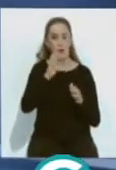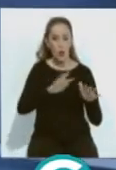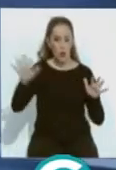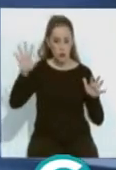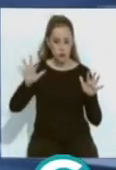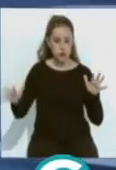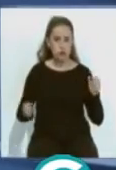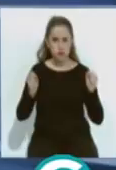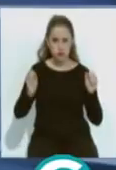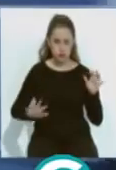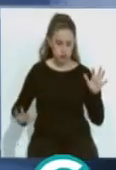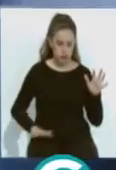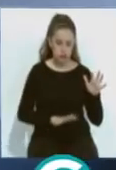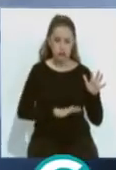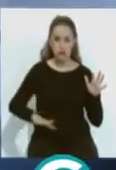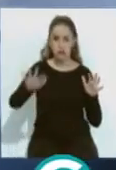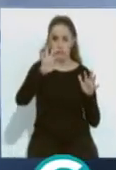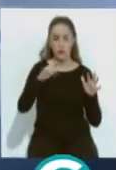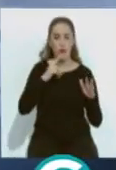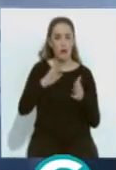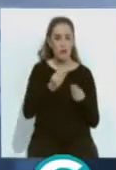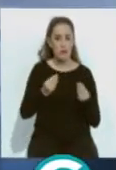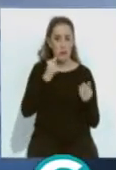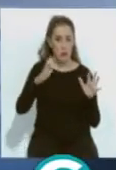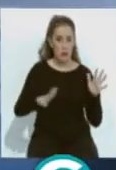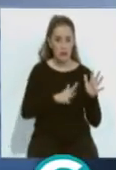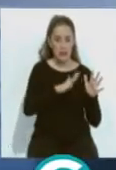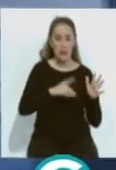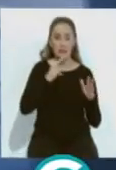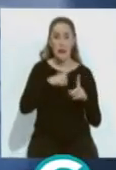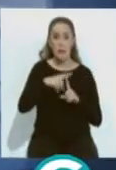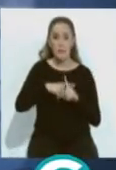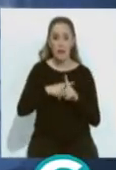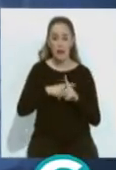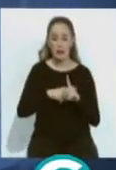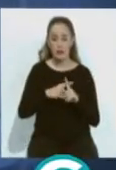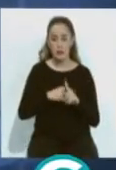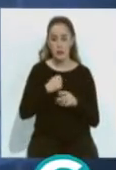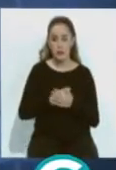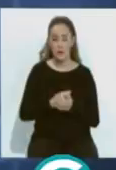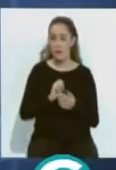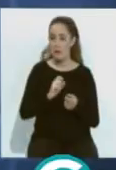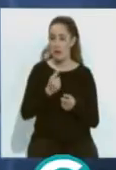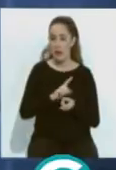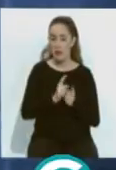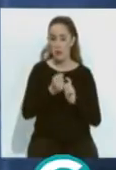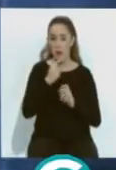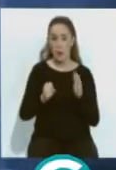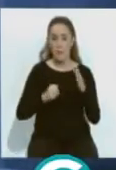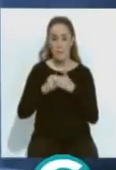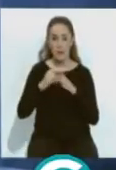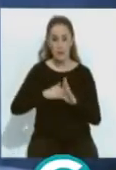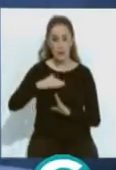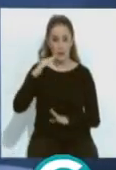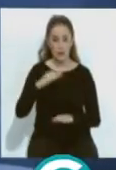en el estrecho y del norte-noroeste en el resto, flojos en el interior. Las temperaturas mínimas se presentan con pocos cambios y las máximas